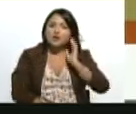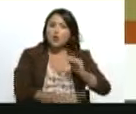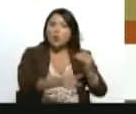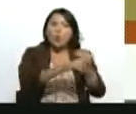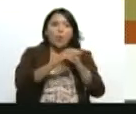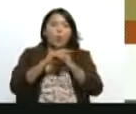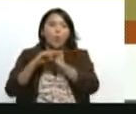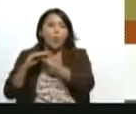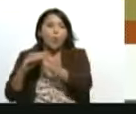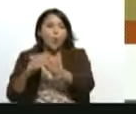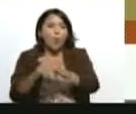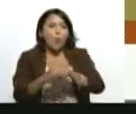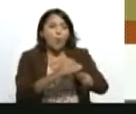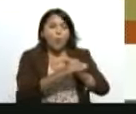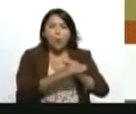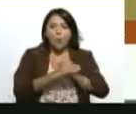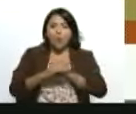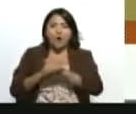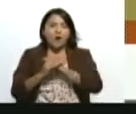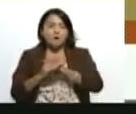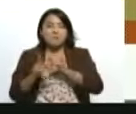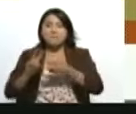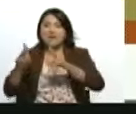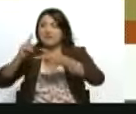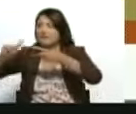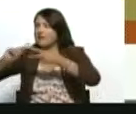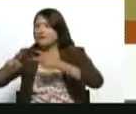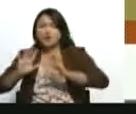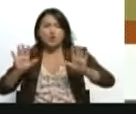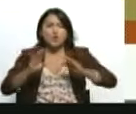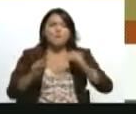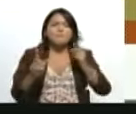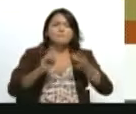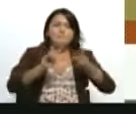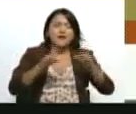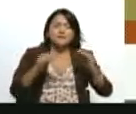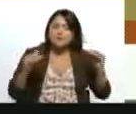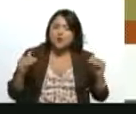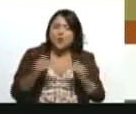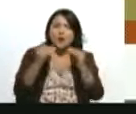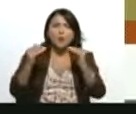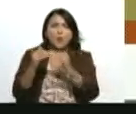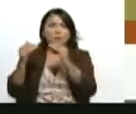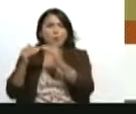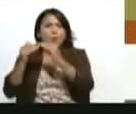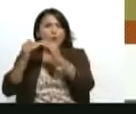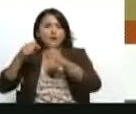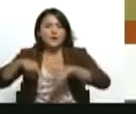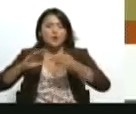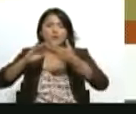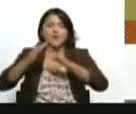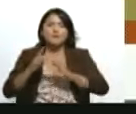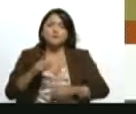todo el territorio. Y en este caso la unidad es la comunidad. La